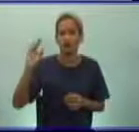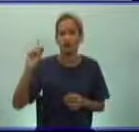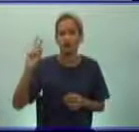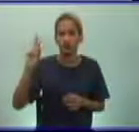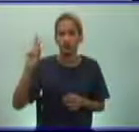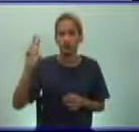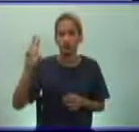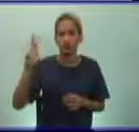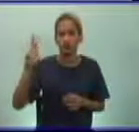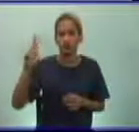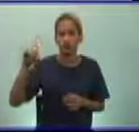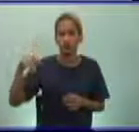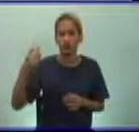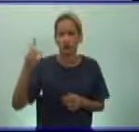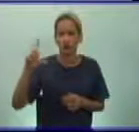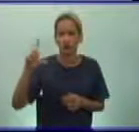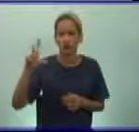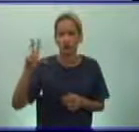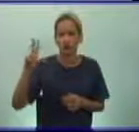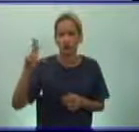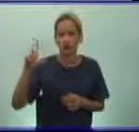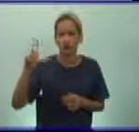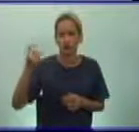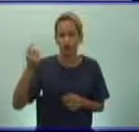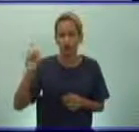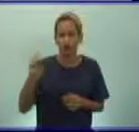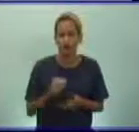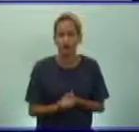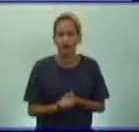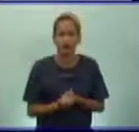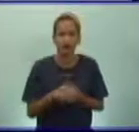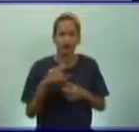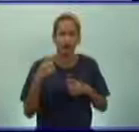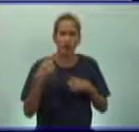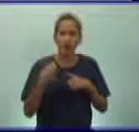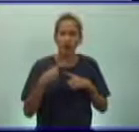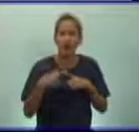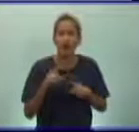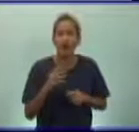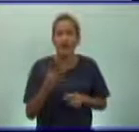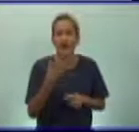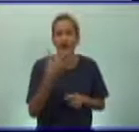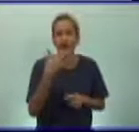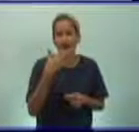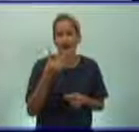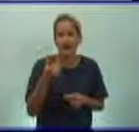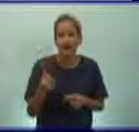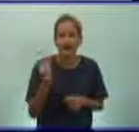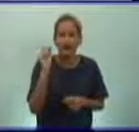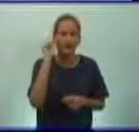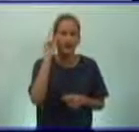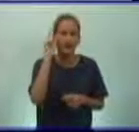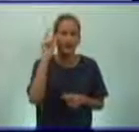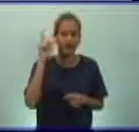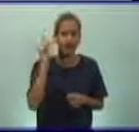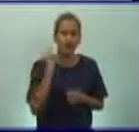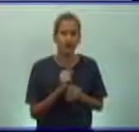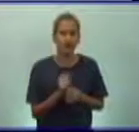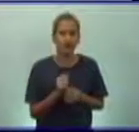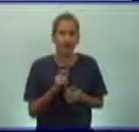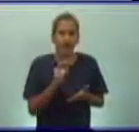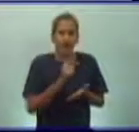cuenta el ajuste a la situación comunicativa, la calidad y claridad de las ideas, letra